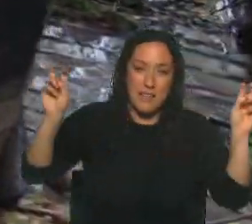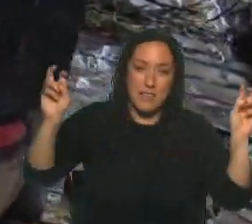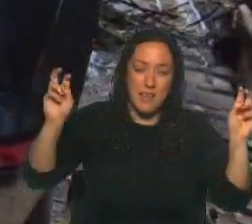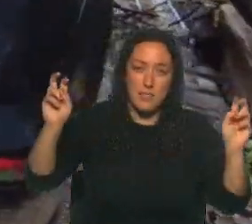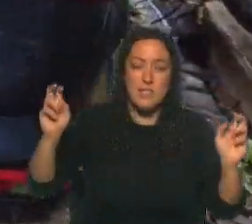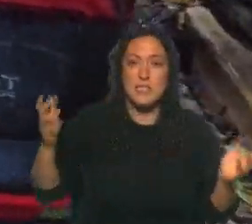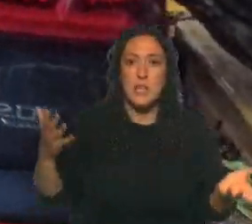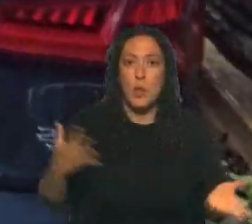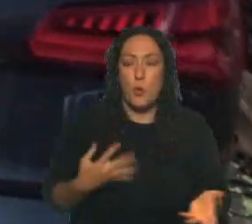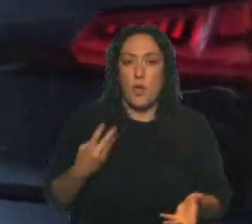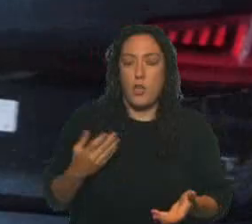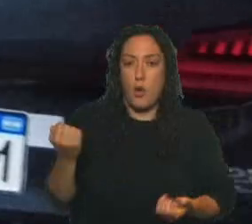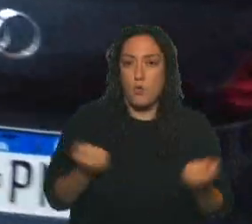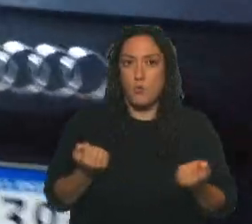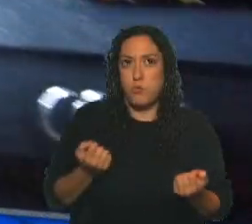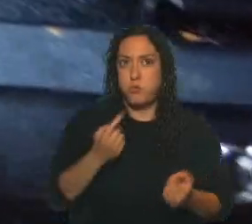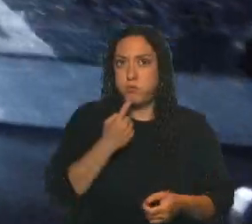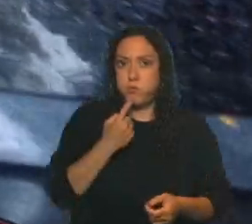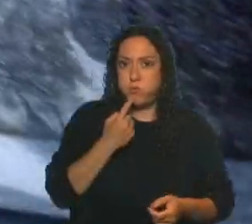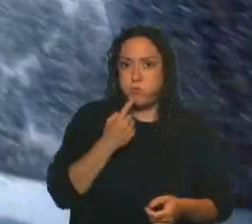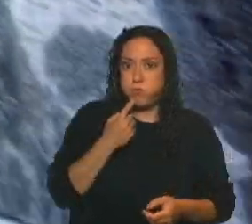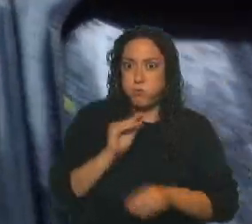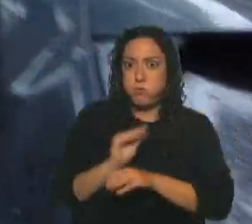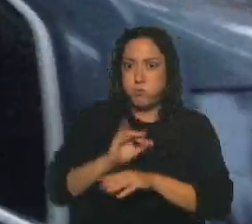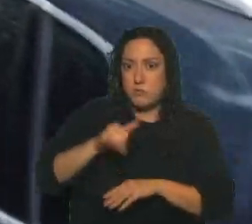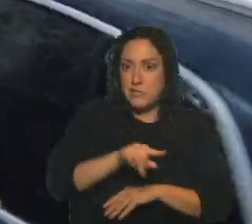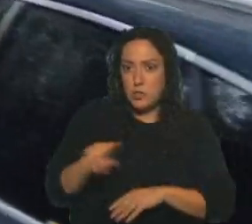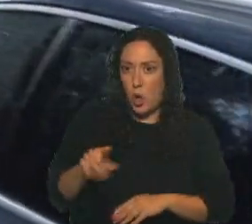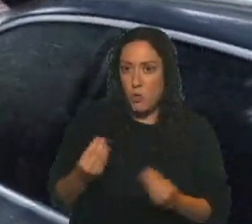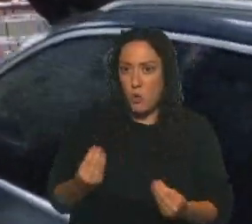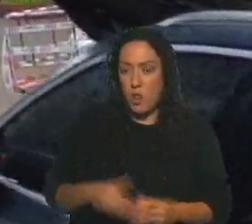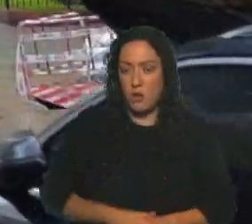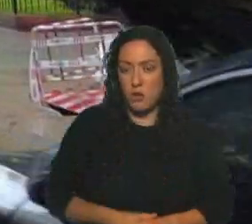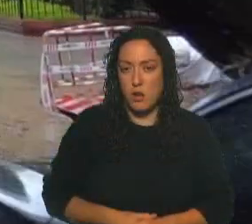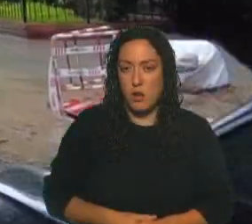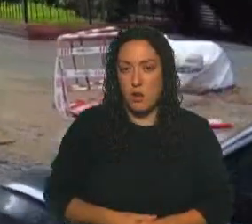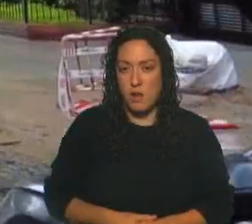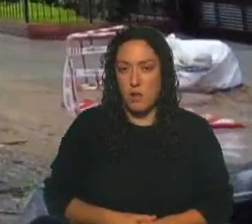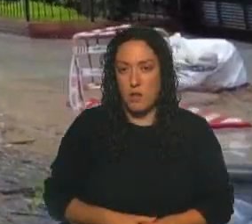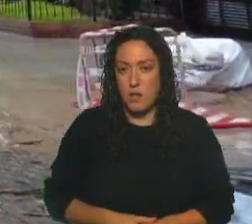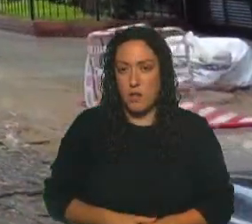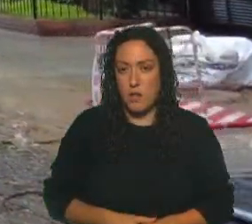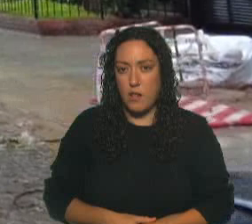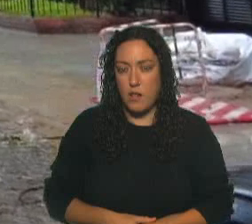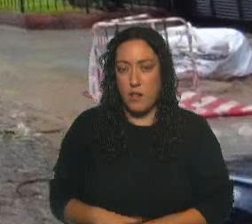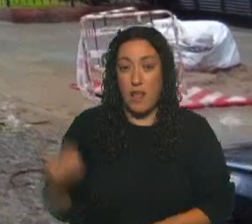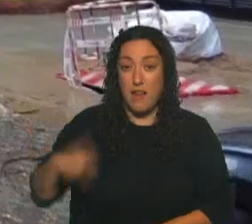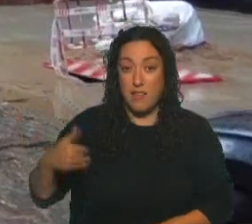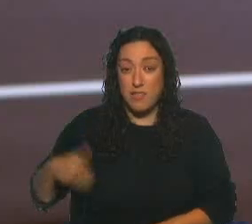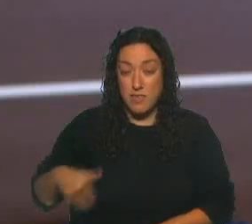cualquier propietario de un vehículo es: ¿lo cubre o no lo cubre el seguro? La realidad es que hoy en Argentina, todo que es la